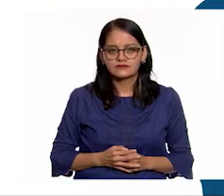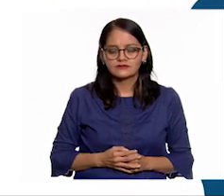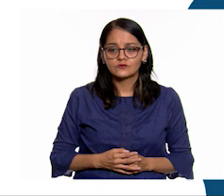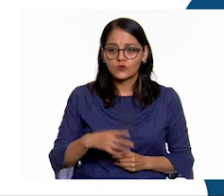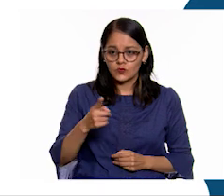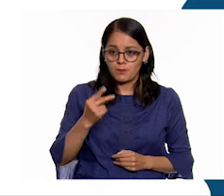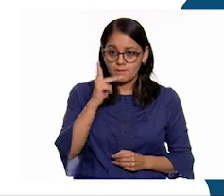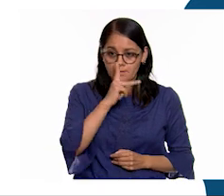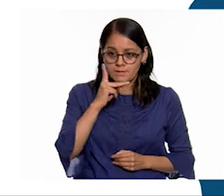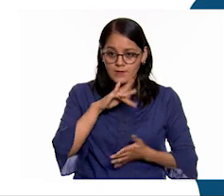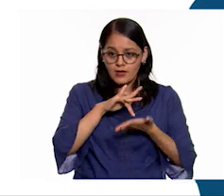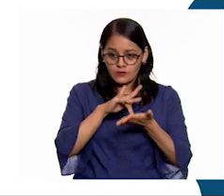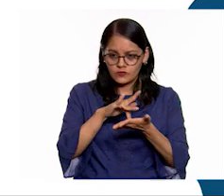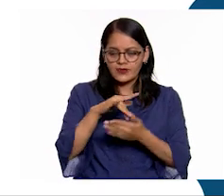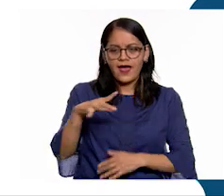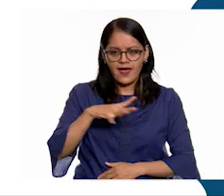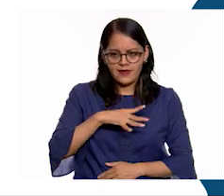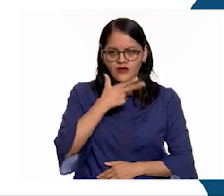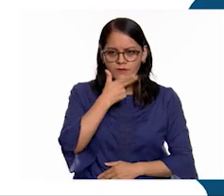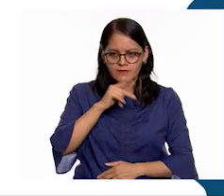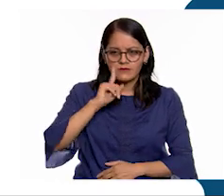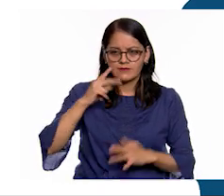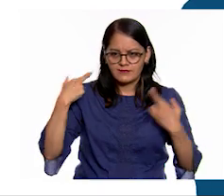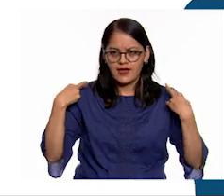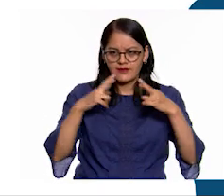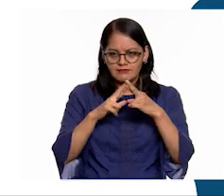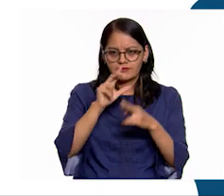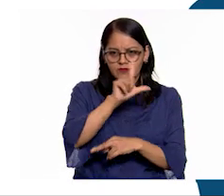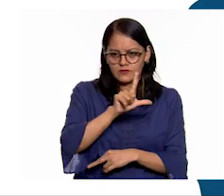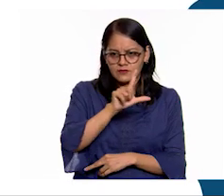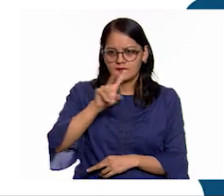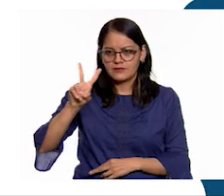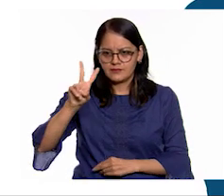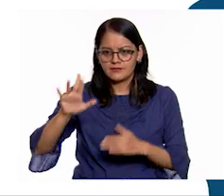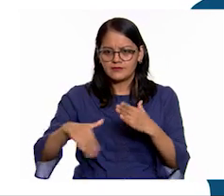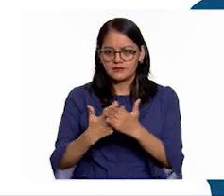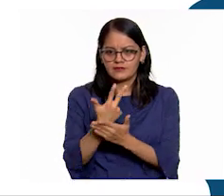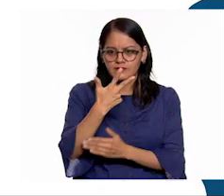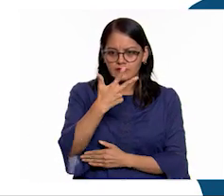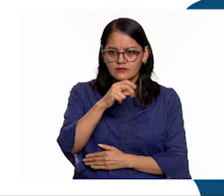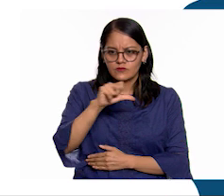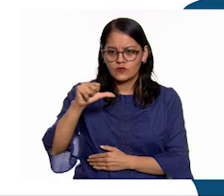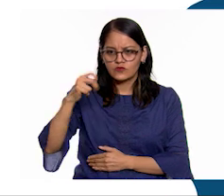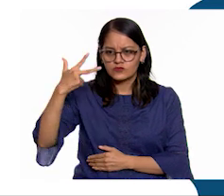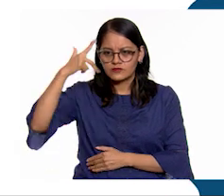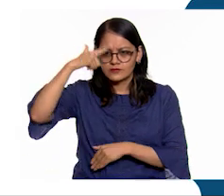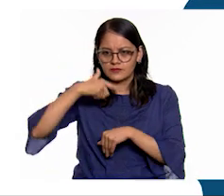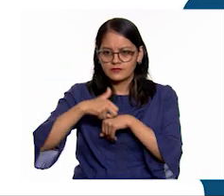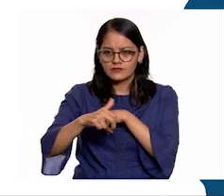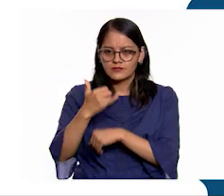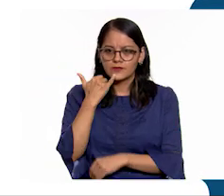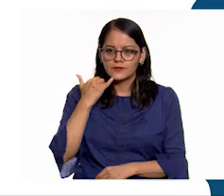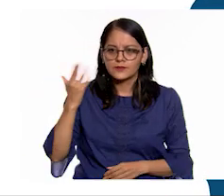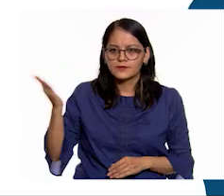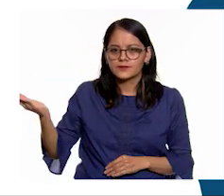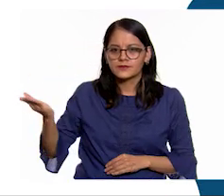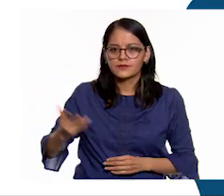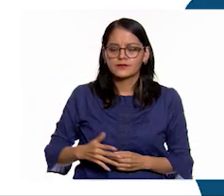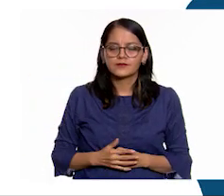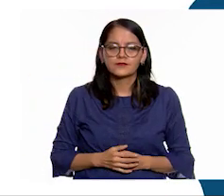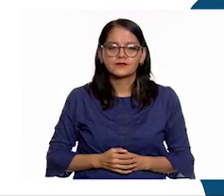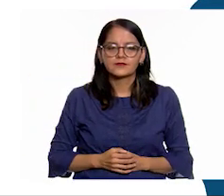Para apoyo pedagógico, hay maestras y maestros de lunes a viernes de 8 a 20 horas en el teléfono